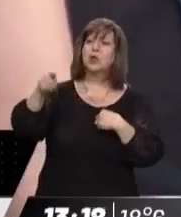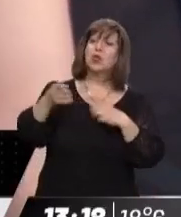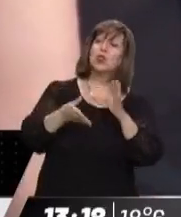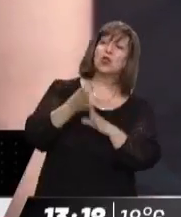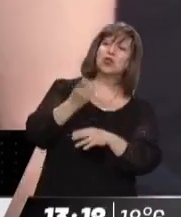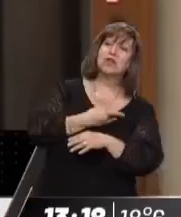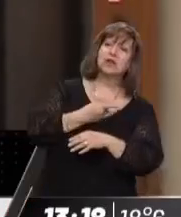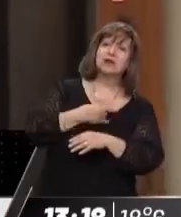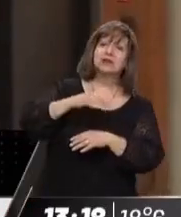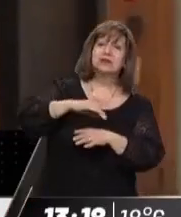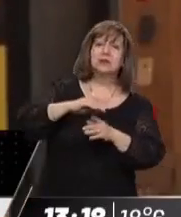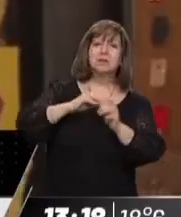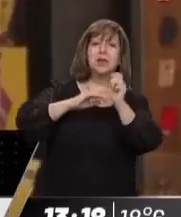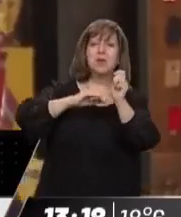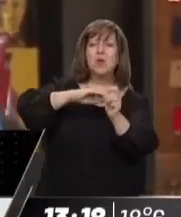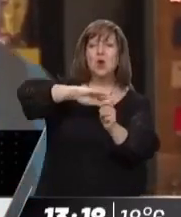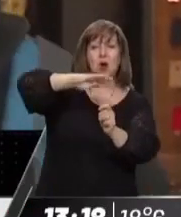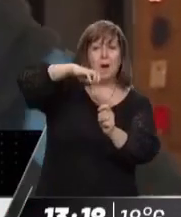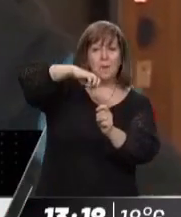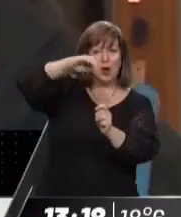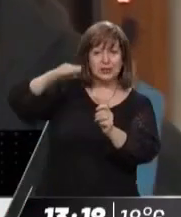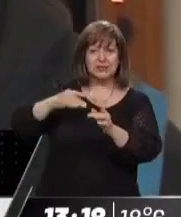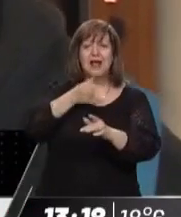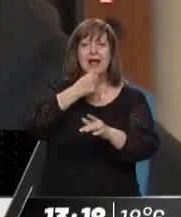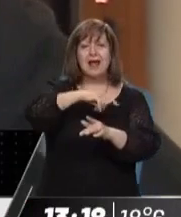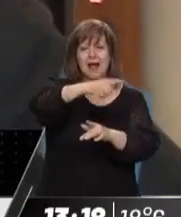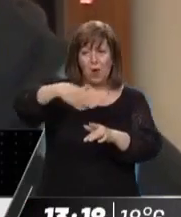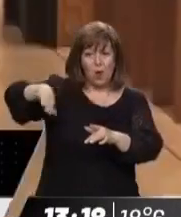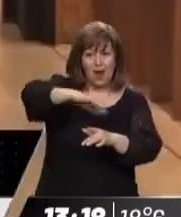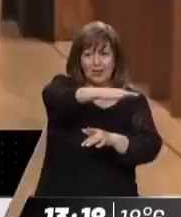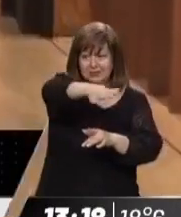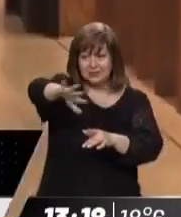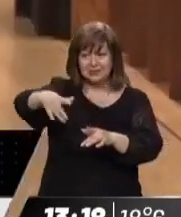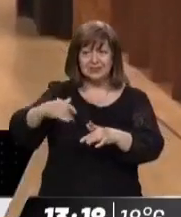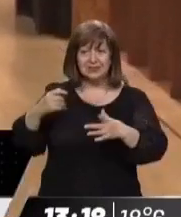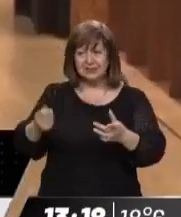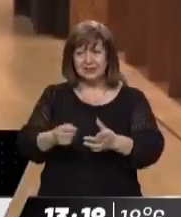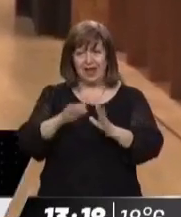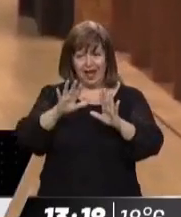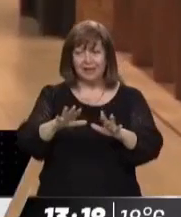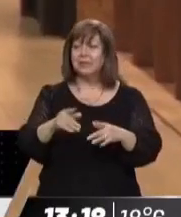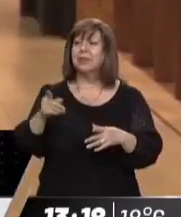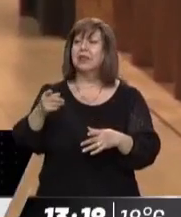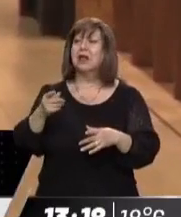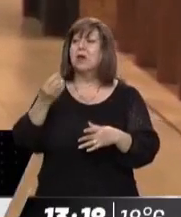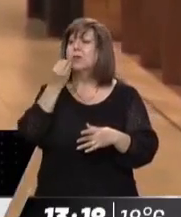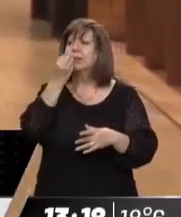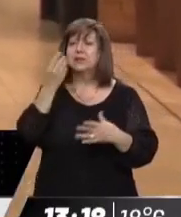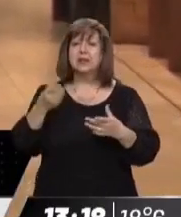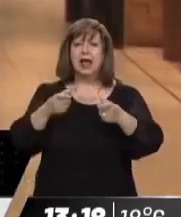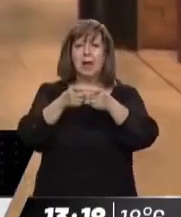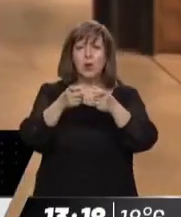al lado del dique y... Tenemos algo para hacer hamburguesa y ensalada. ¿Quieren quedarse todo el día, hasta mañana,